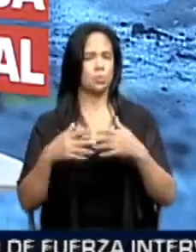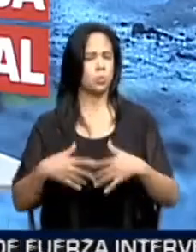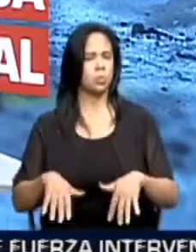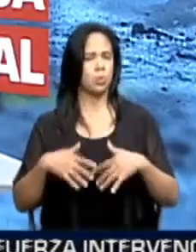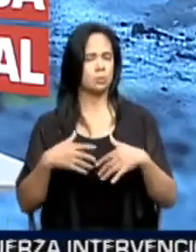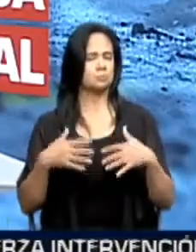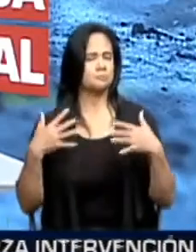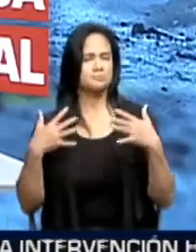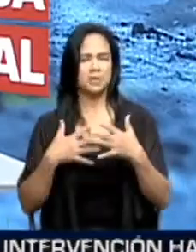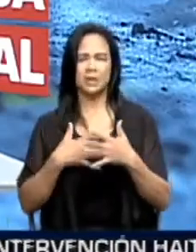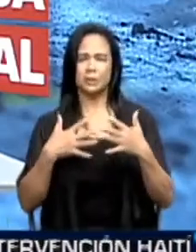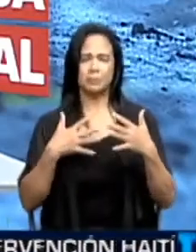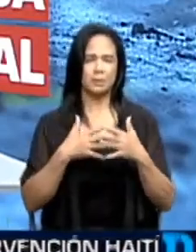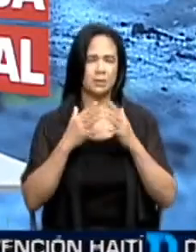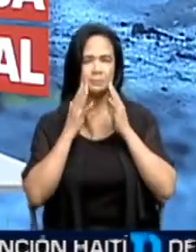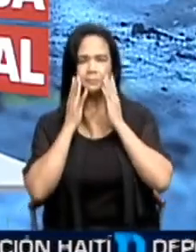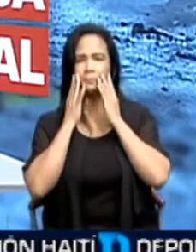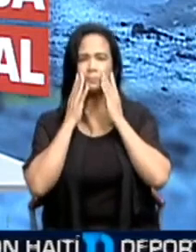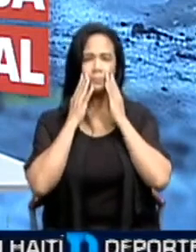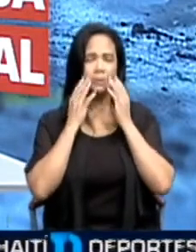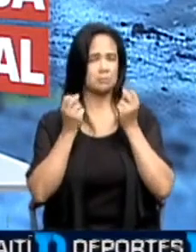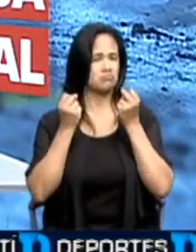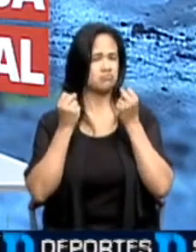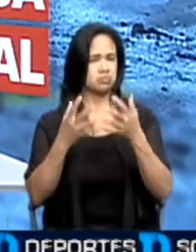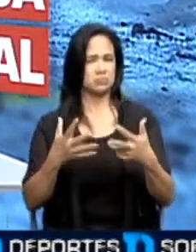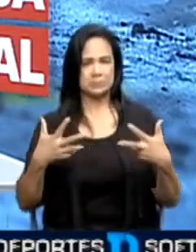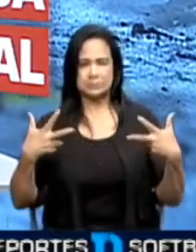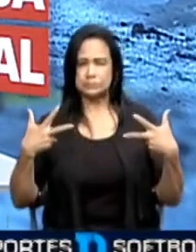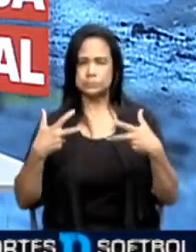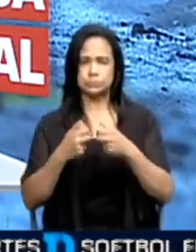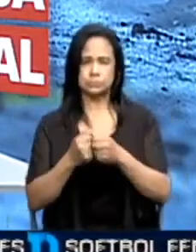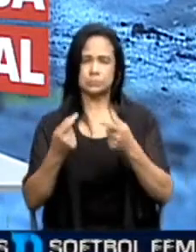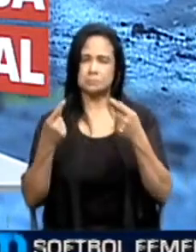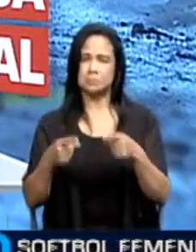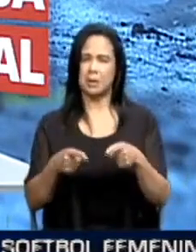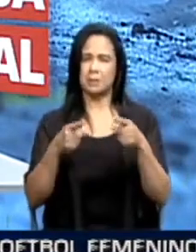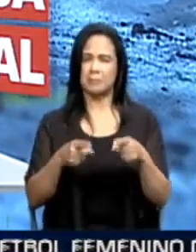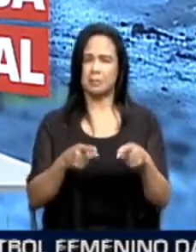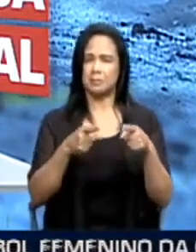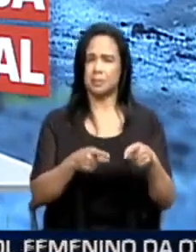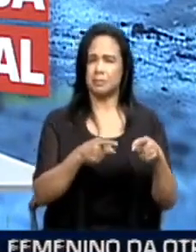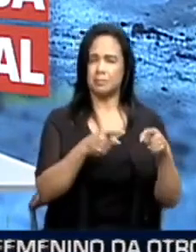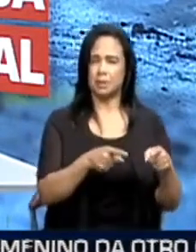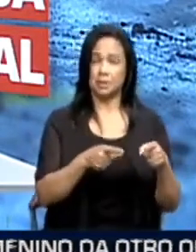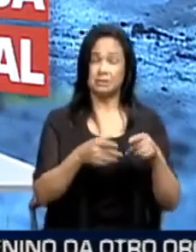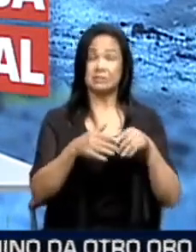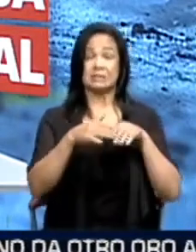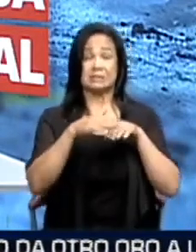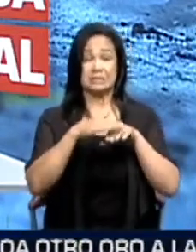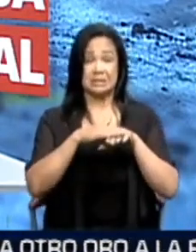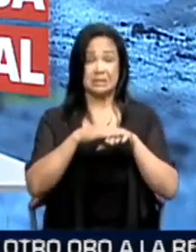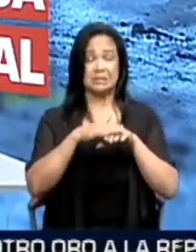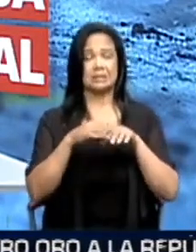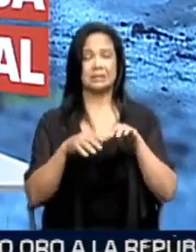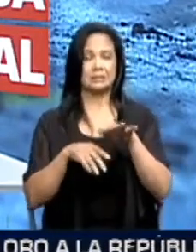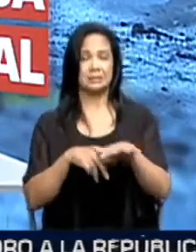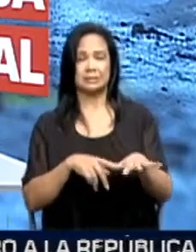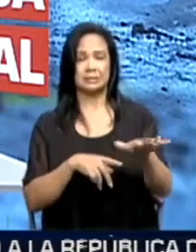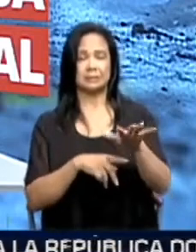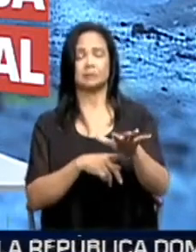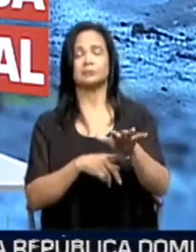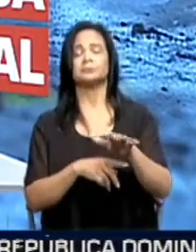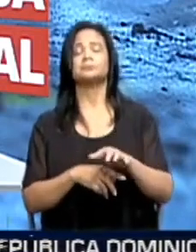terror constante y el temor ante la cantidad de accidentes fatales que están ocurriendo justo en la entrada de donde